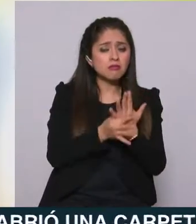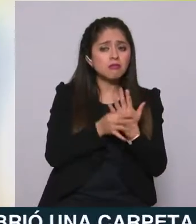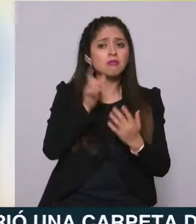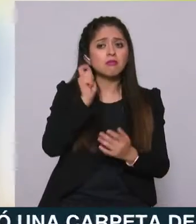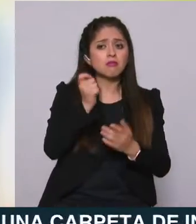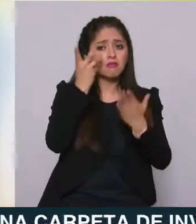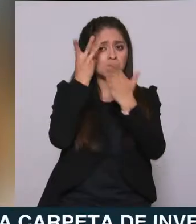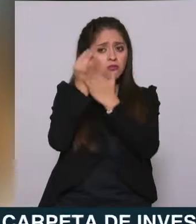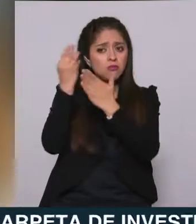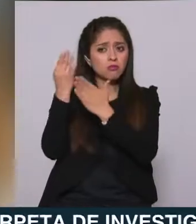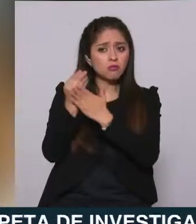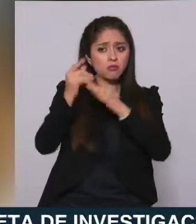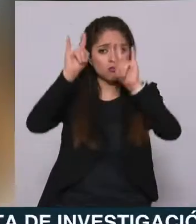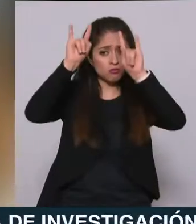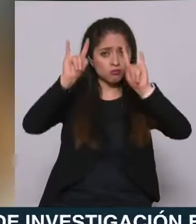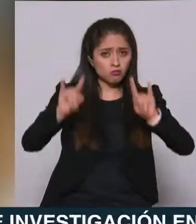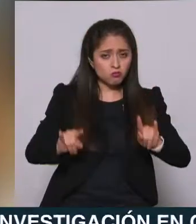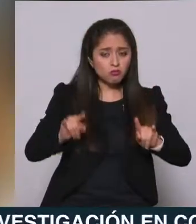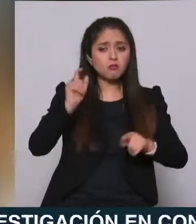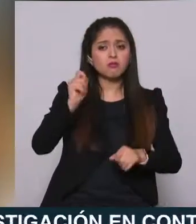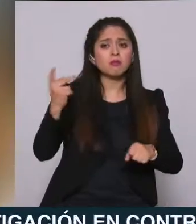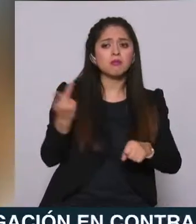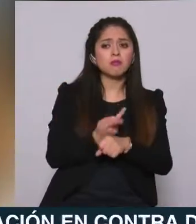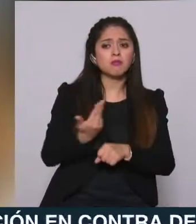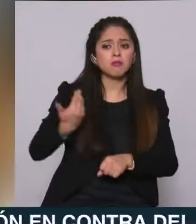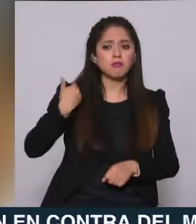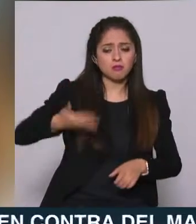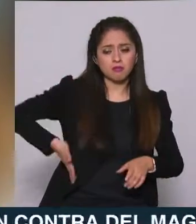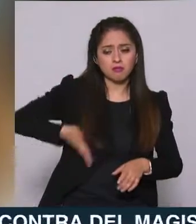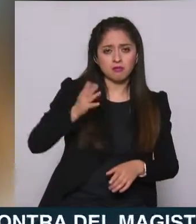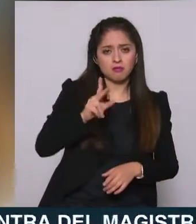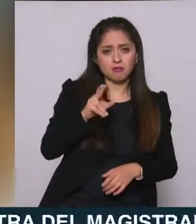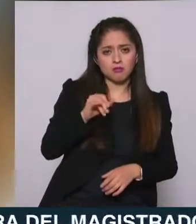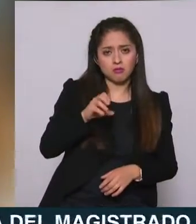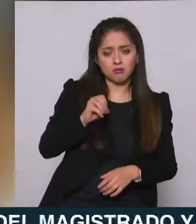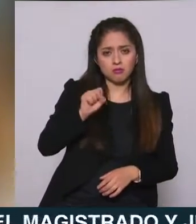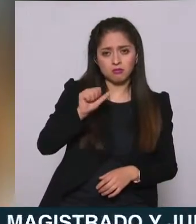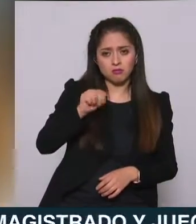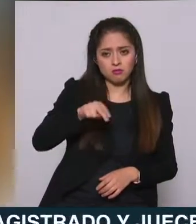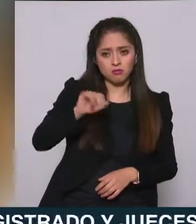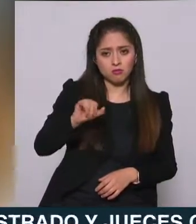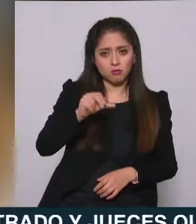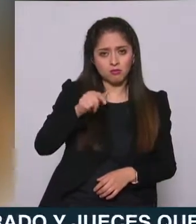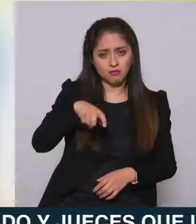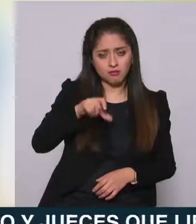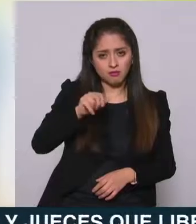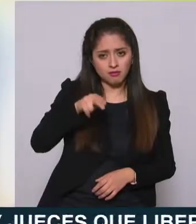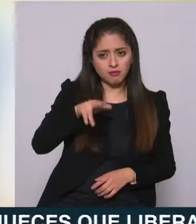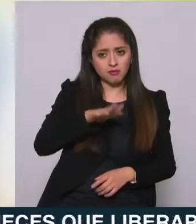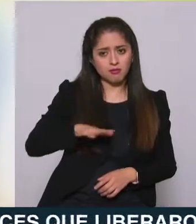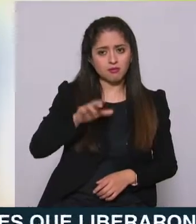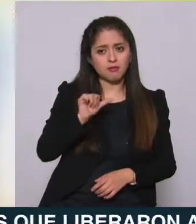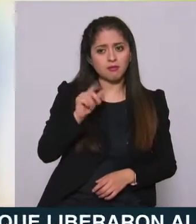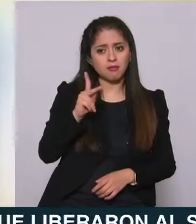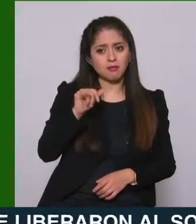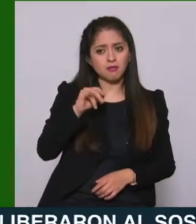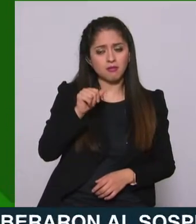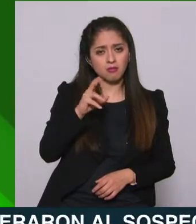encontraba colocando un anuncio espectacular. Los hechos ocurrieron en Avenida Río San Joaquín, Boulevard Lago y Elmar de la colonia Ampliación Granada.